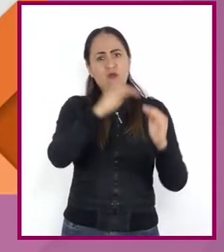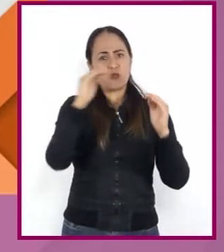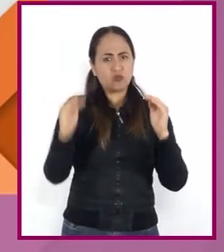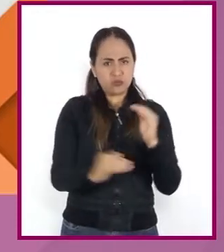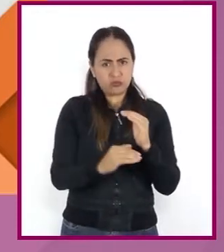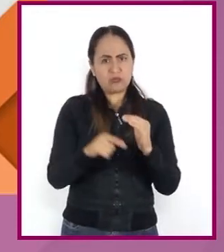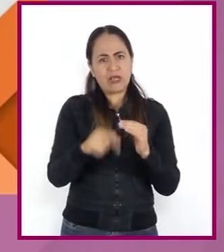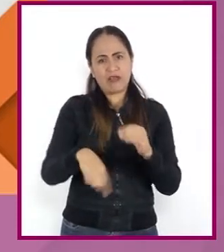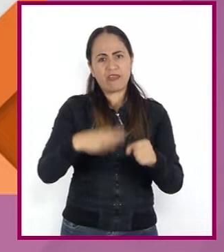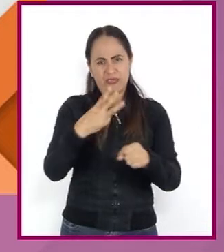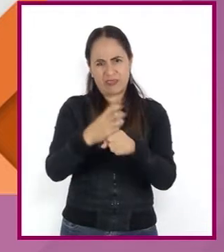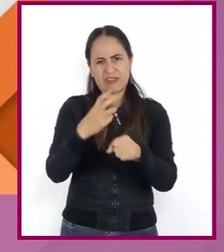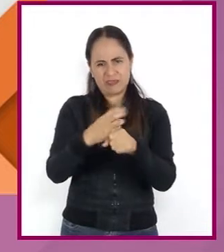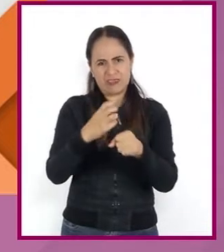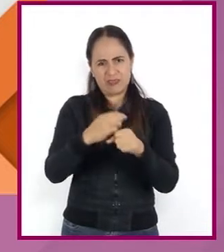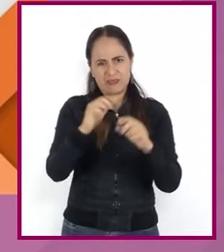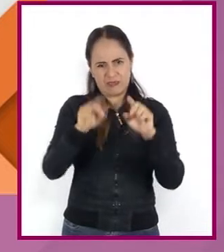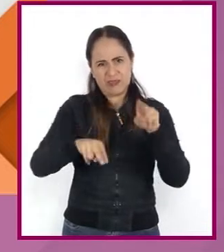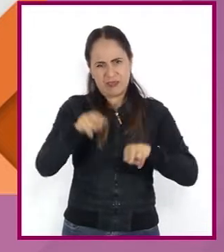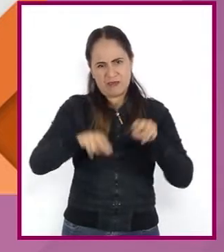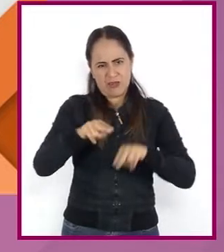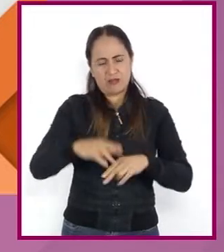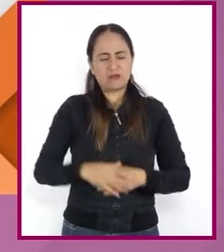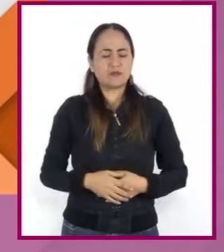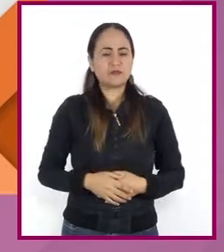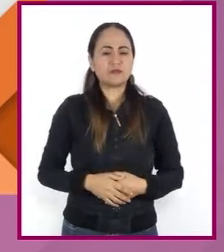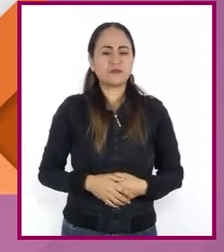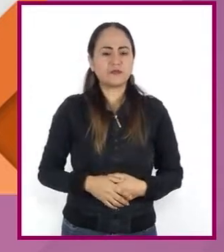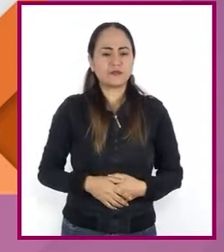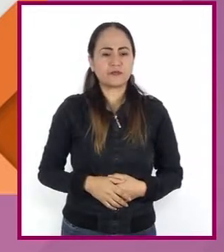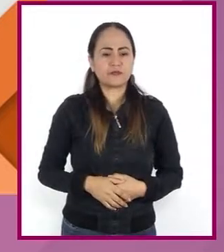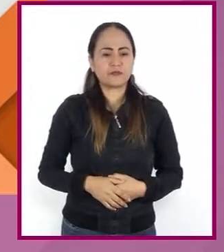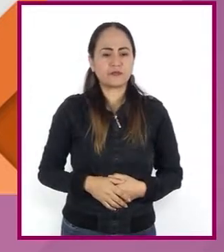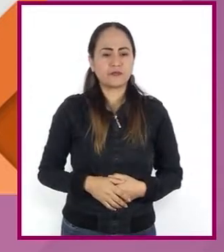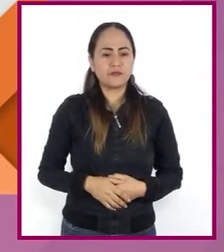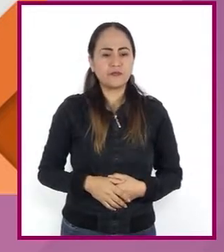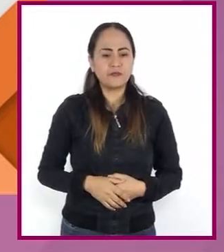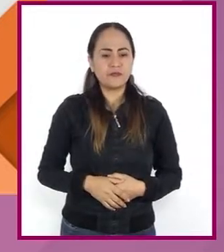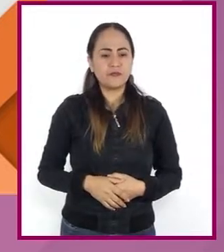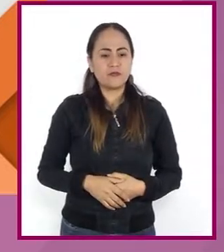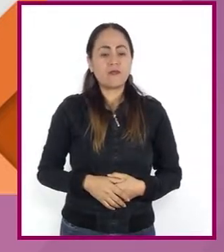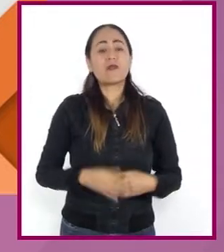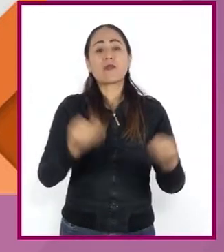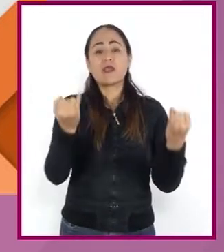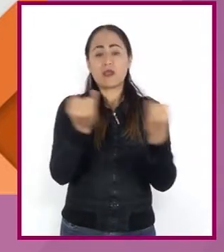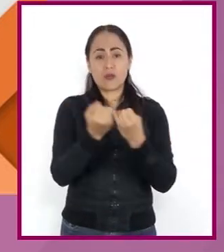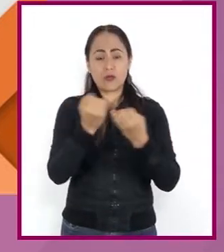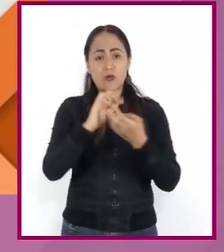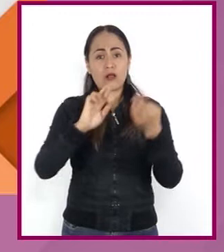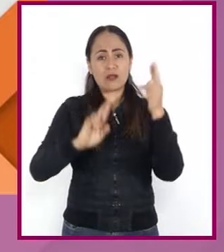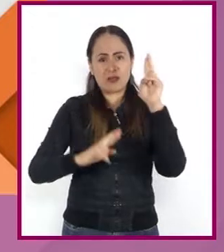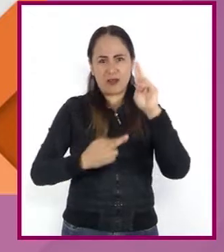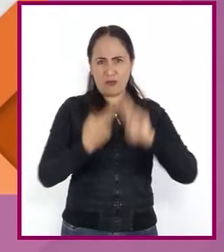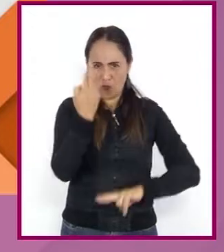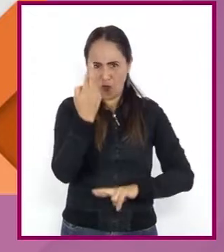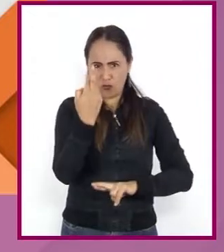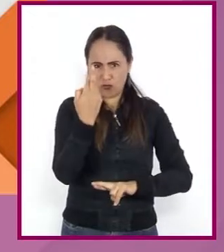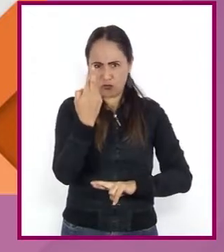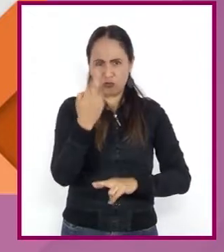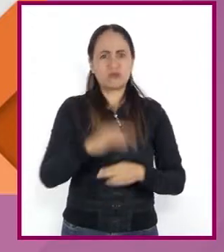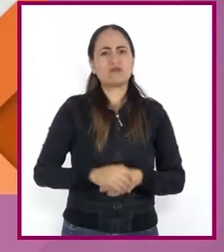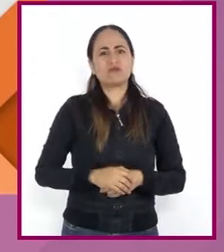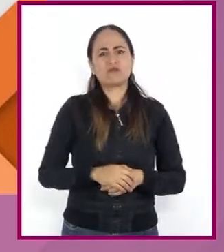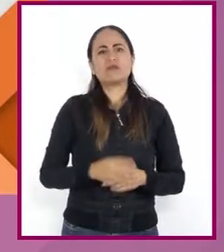estado. Precisamente, otra de las causas que propiciaron la revolución y el fin del